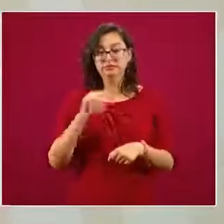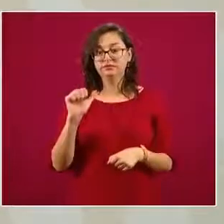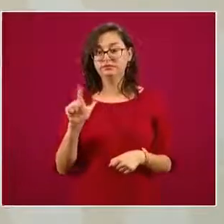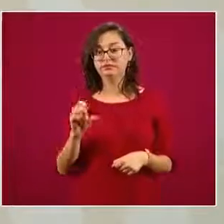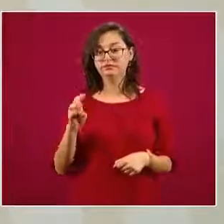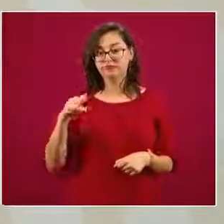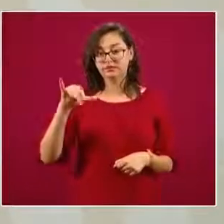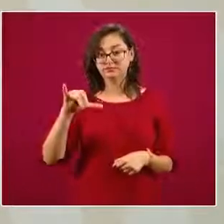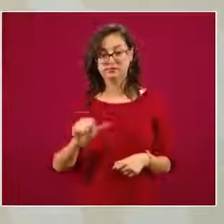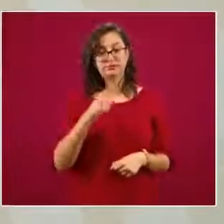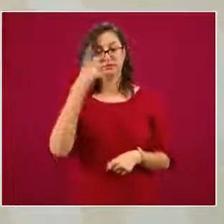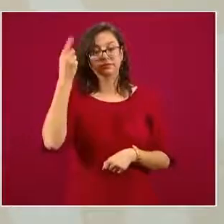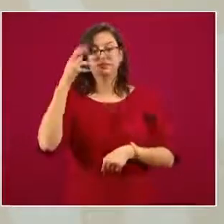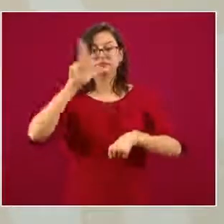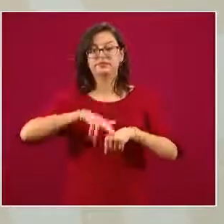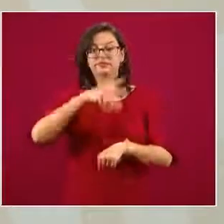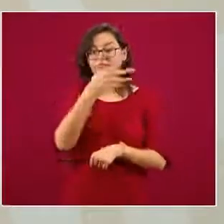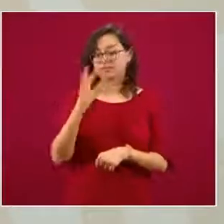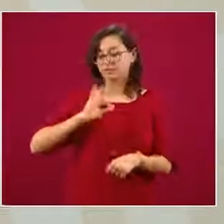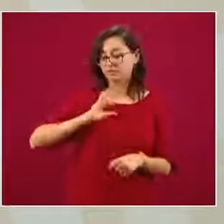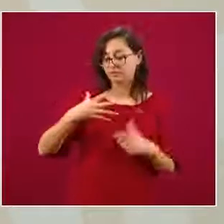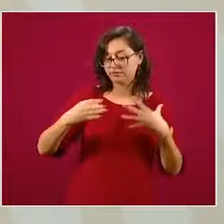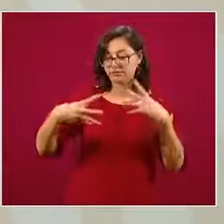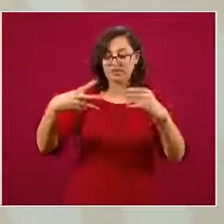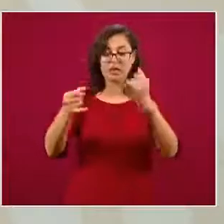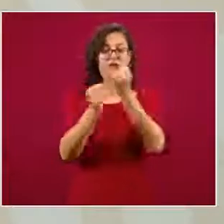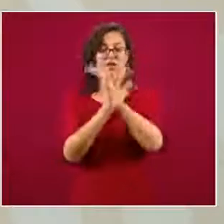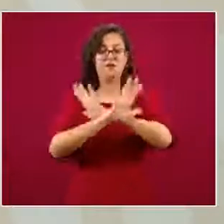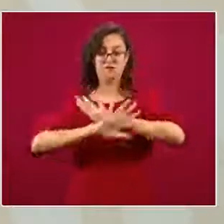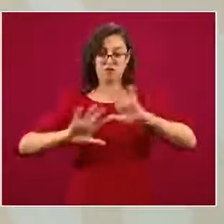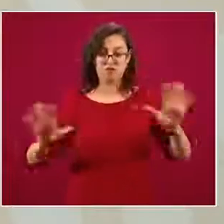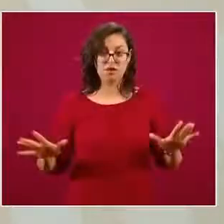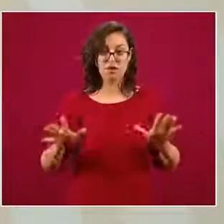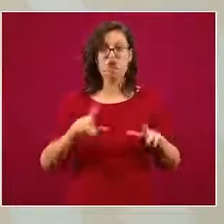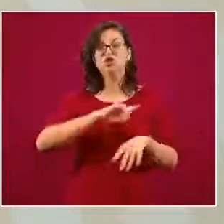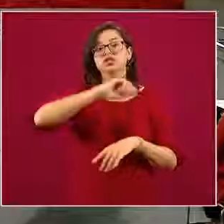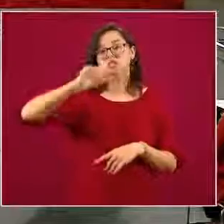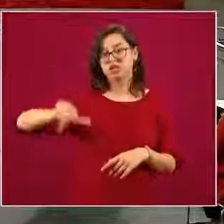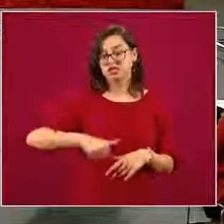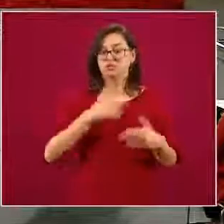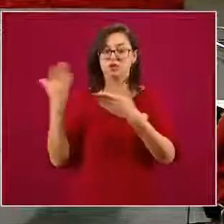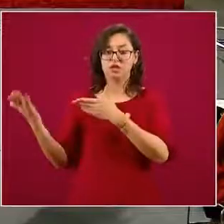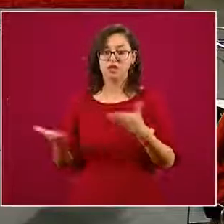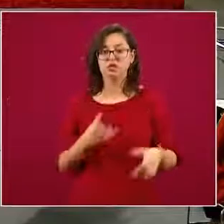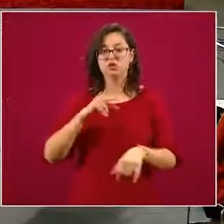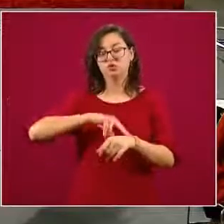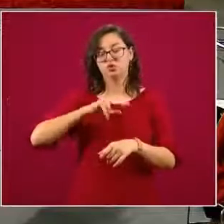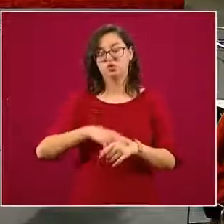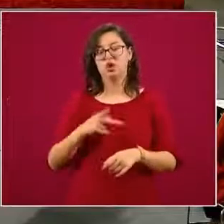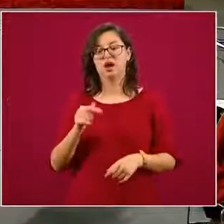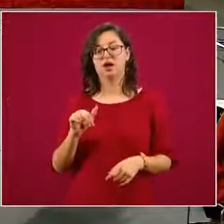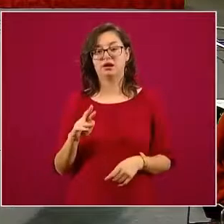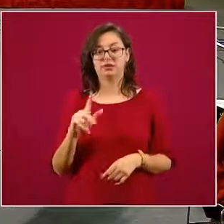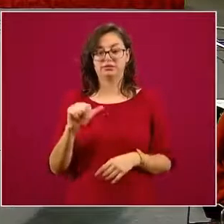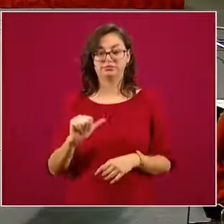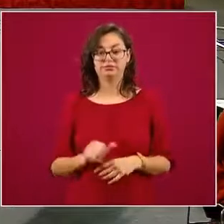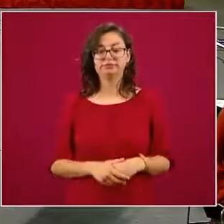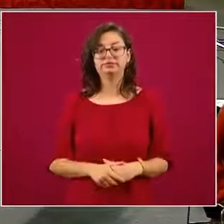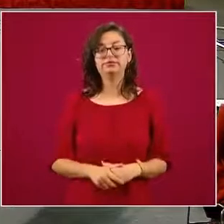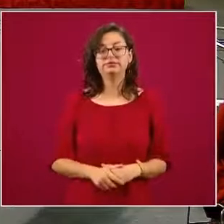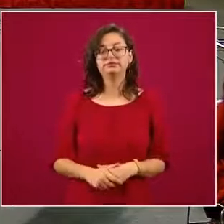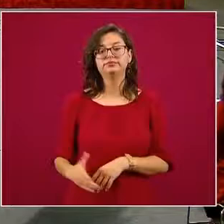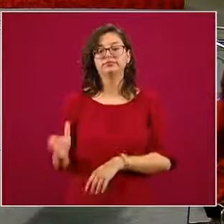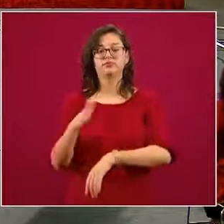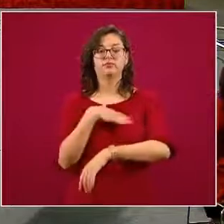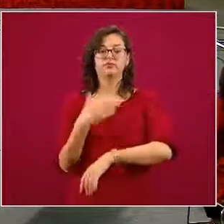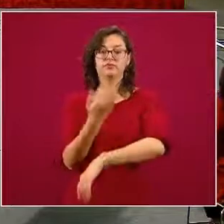general de Epidemiología, si presenta el informe técnico. Enseguida, la doctora Berdichevsky. Con mucho gusto, señor subsecretario. Muy buenas tardes